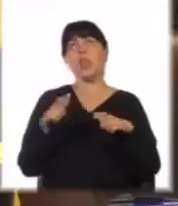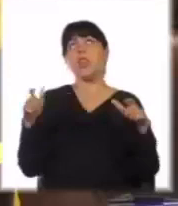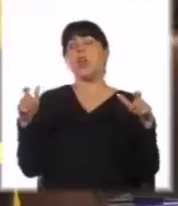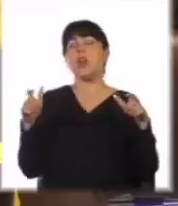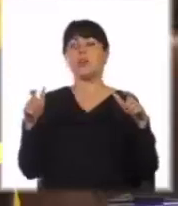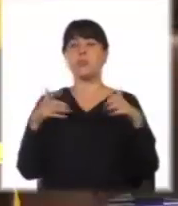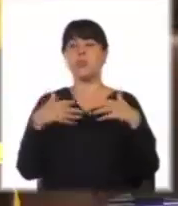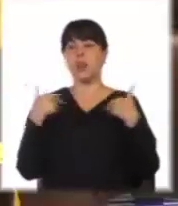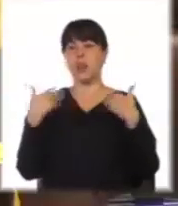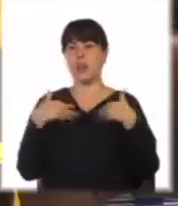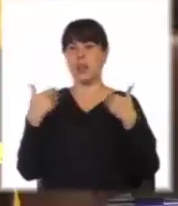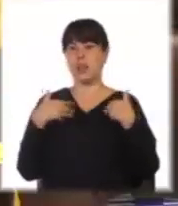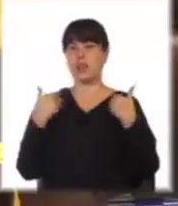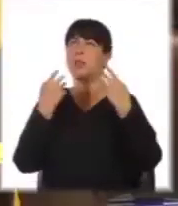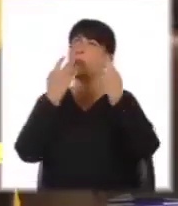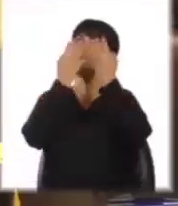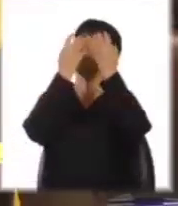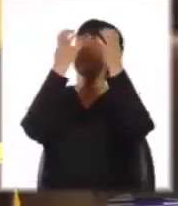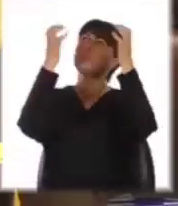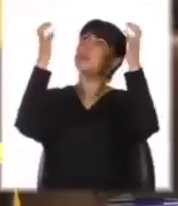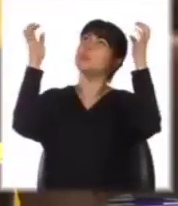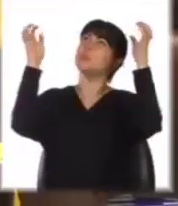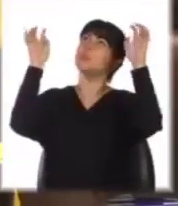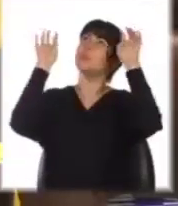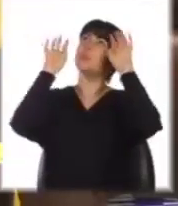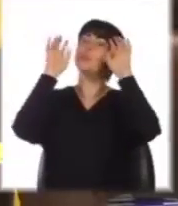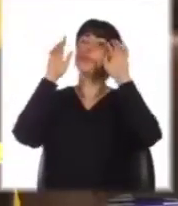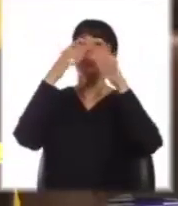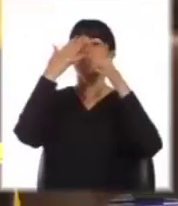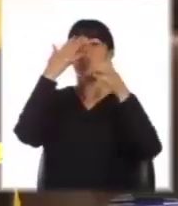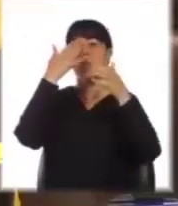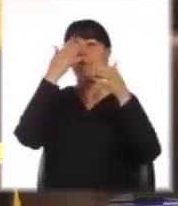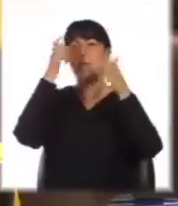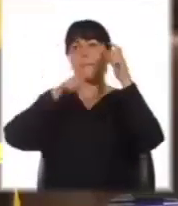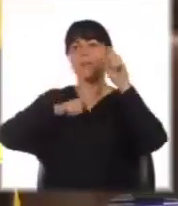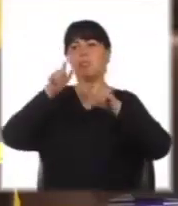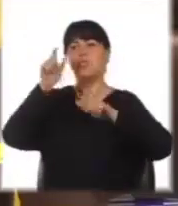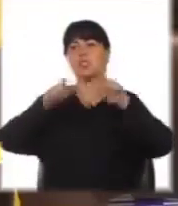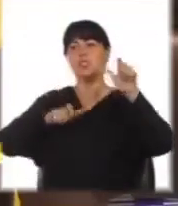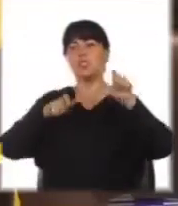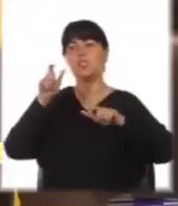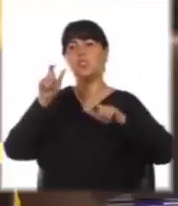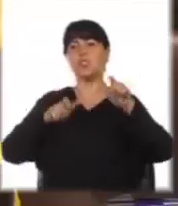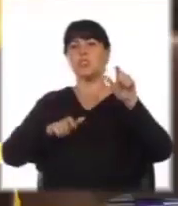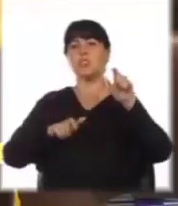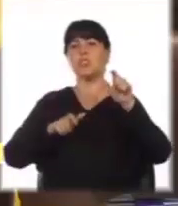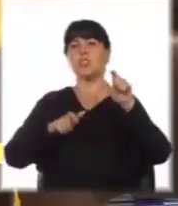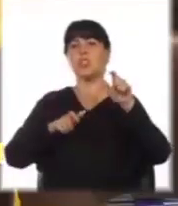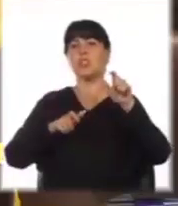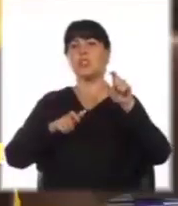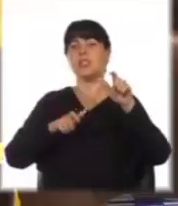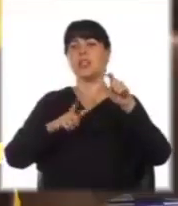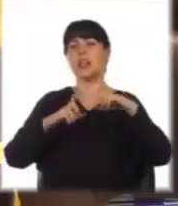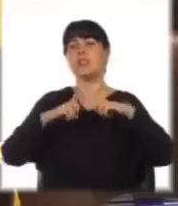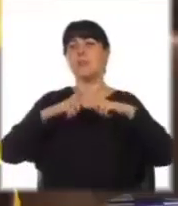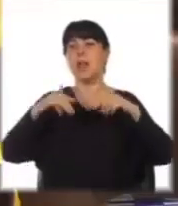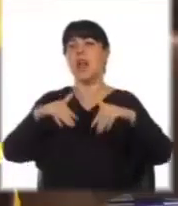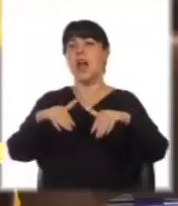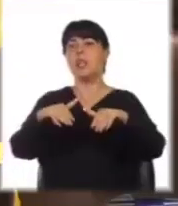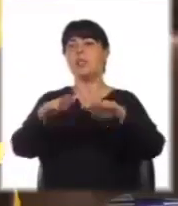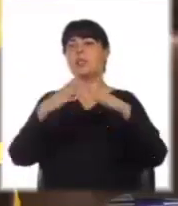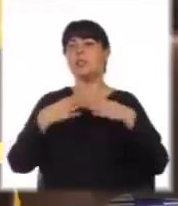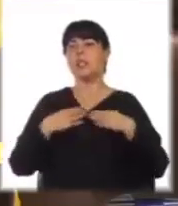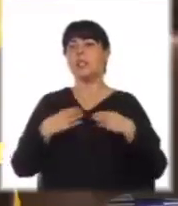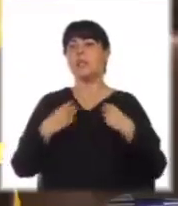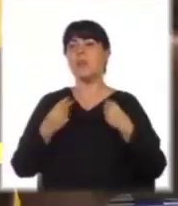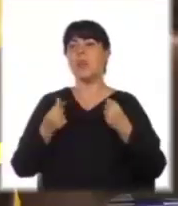ver las barras llenas de gente, ver las barras llenas de pueblo, ver las barras llenas de tanta esperanza, de tantos